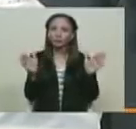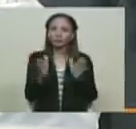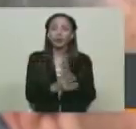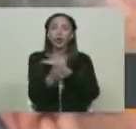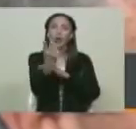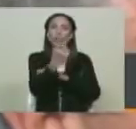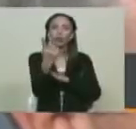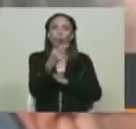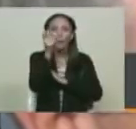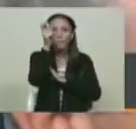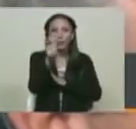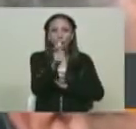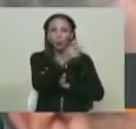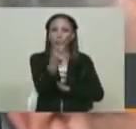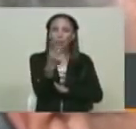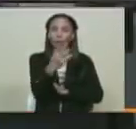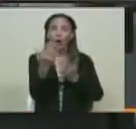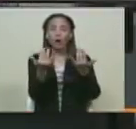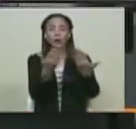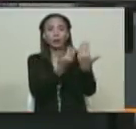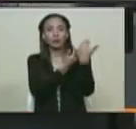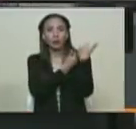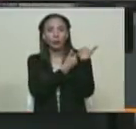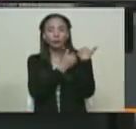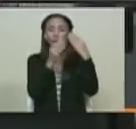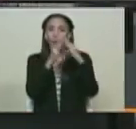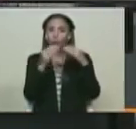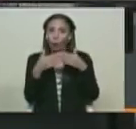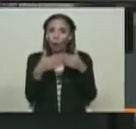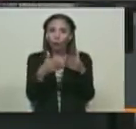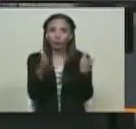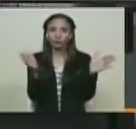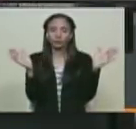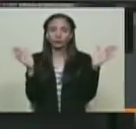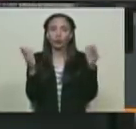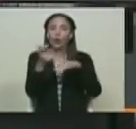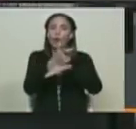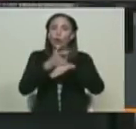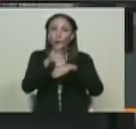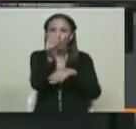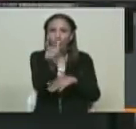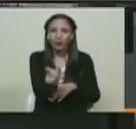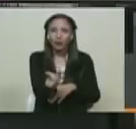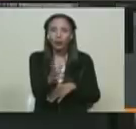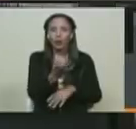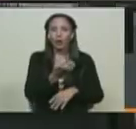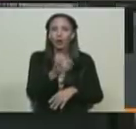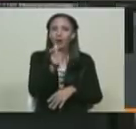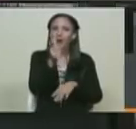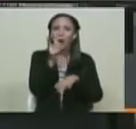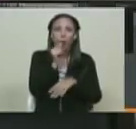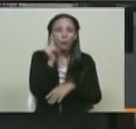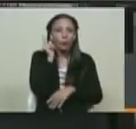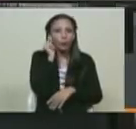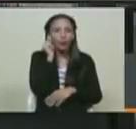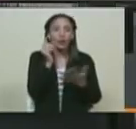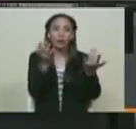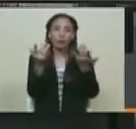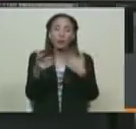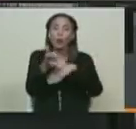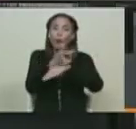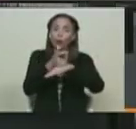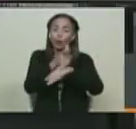dos le encomiendo abrir todas las compuertas. Gobernadores, gobernadoras, vamos a gobernar